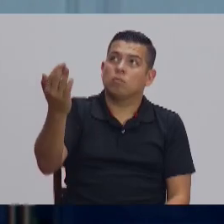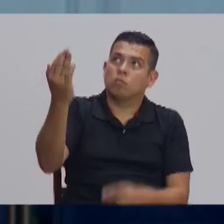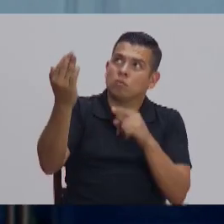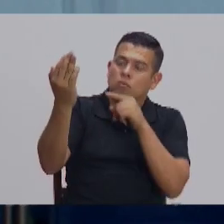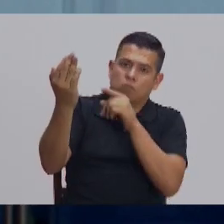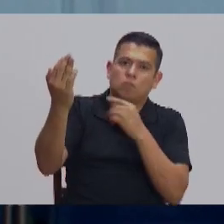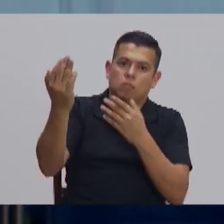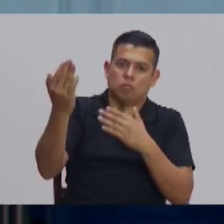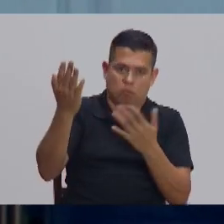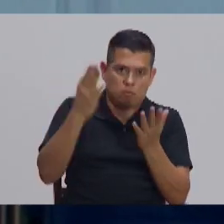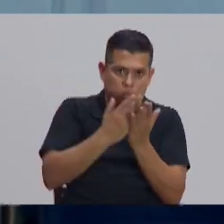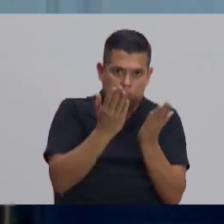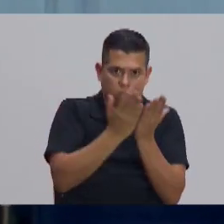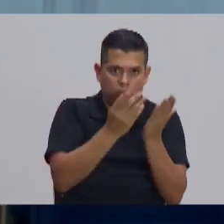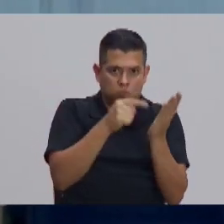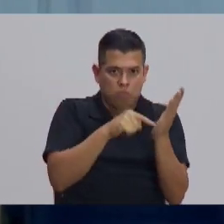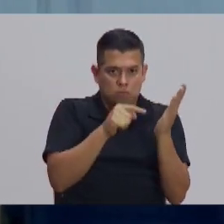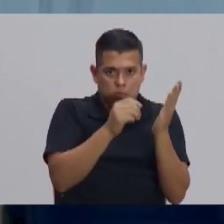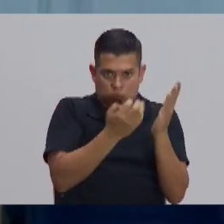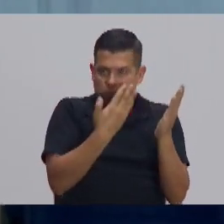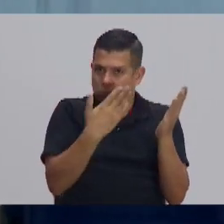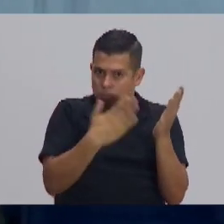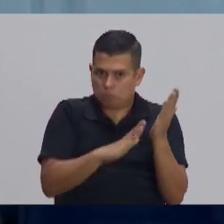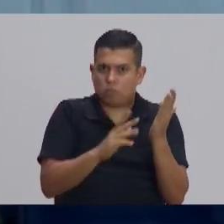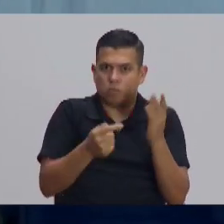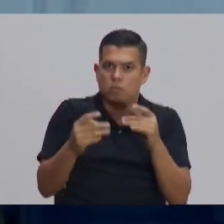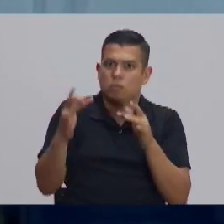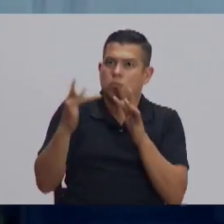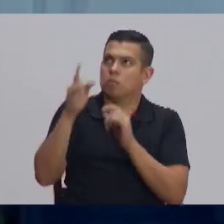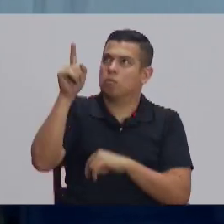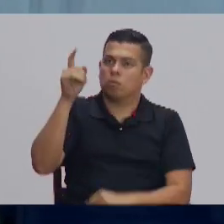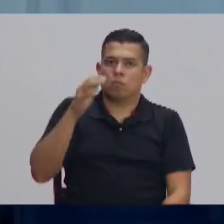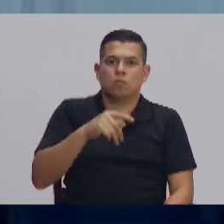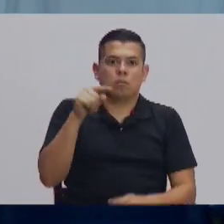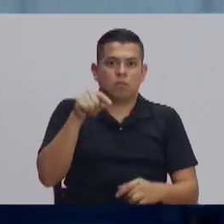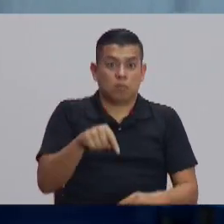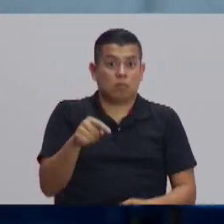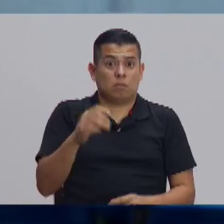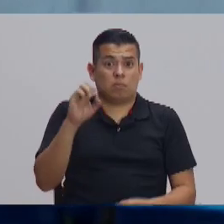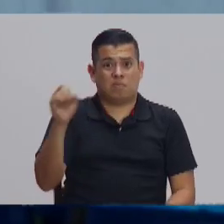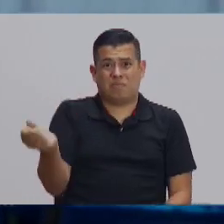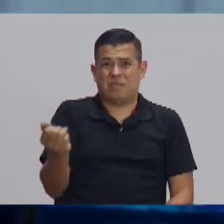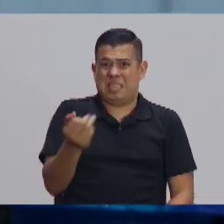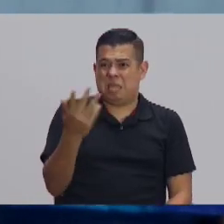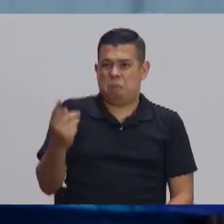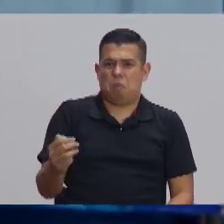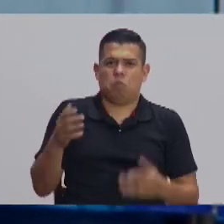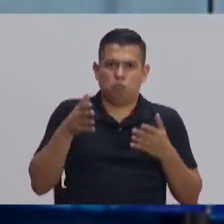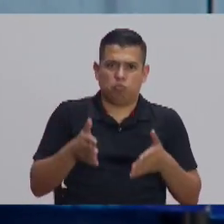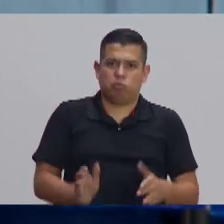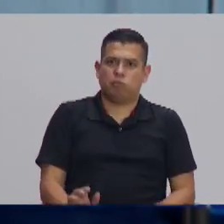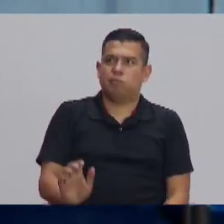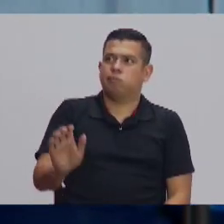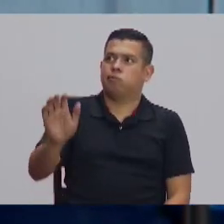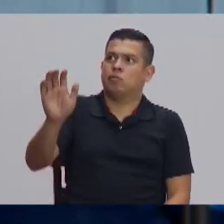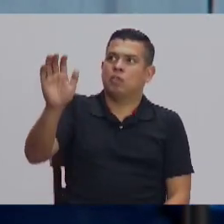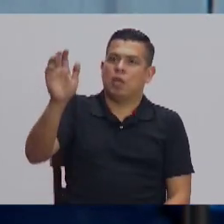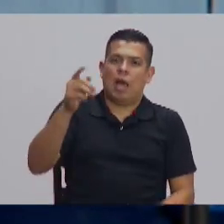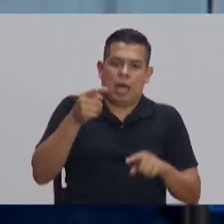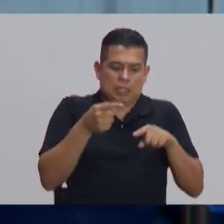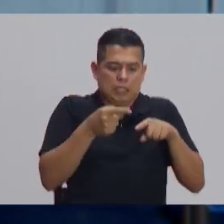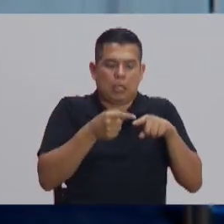con dios al final del 5 pero anteriormente esta nueva generación no se había